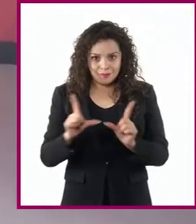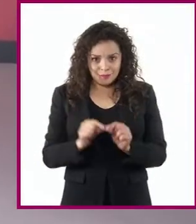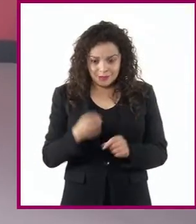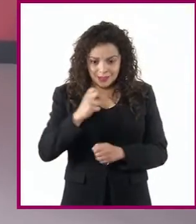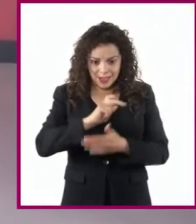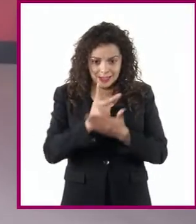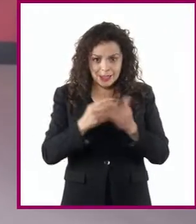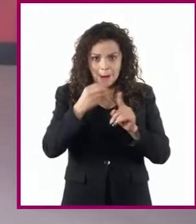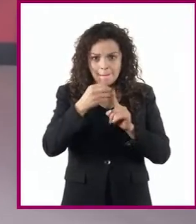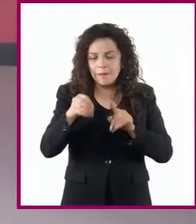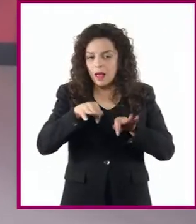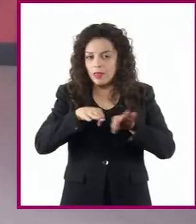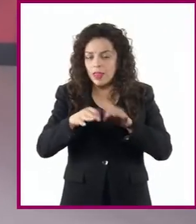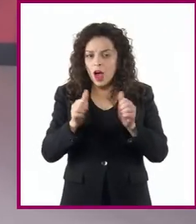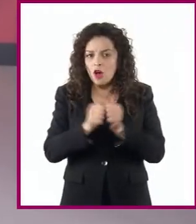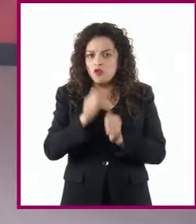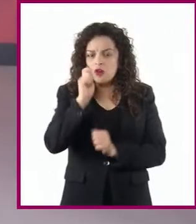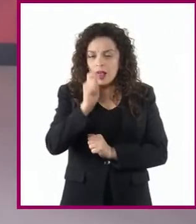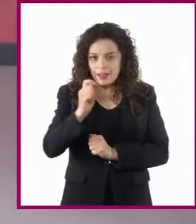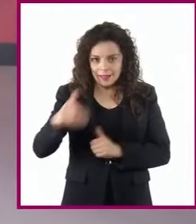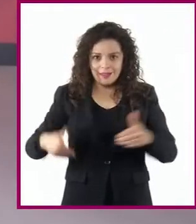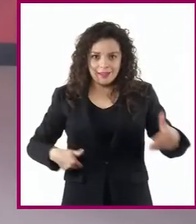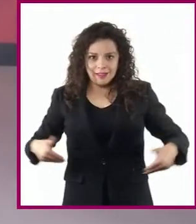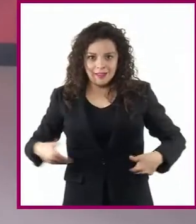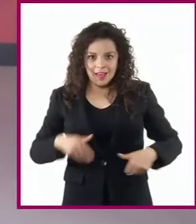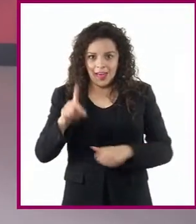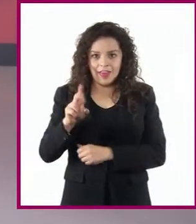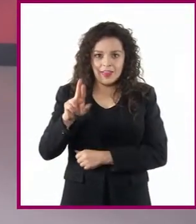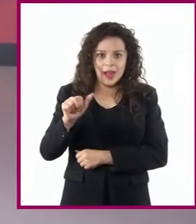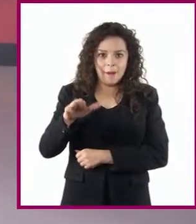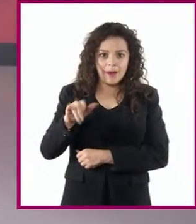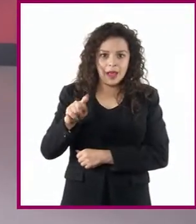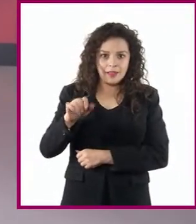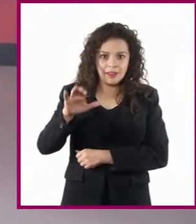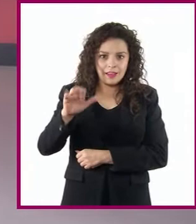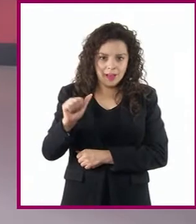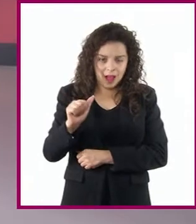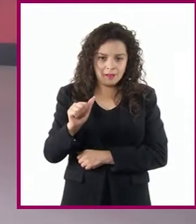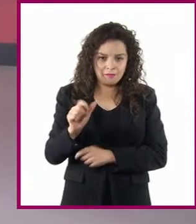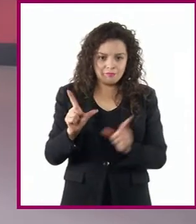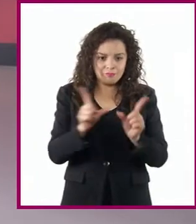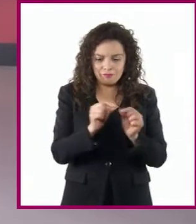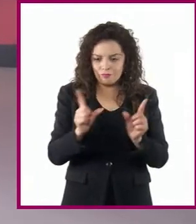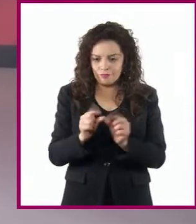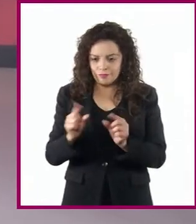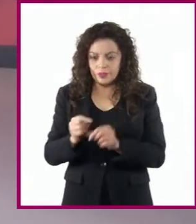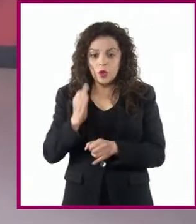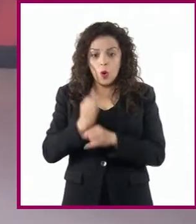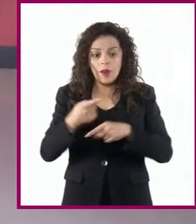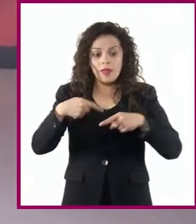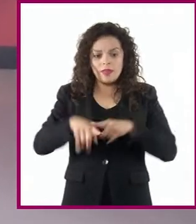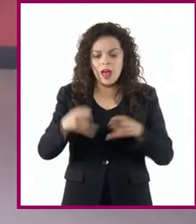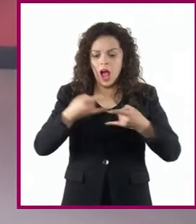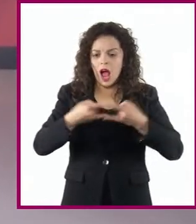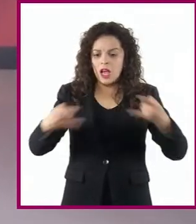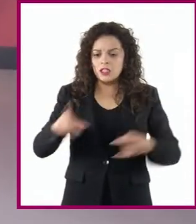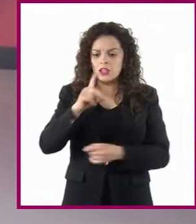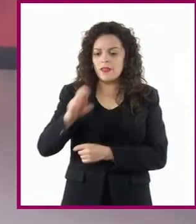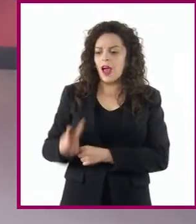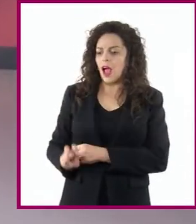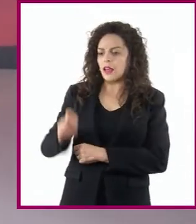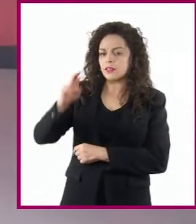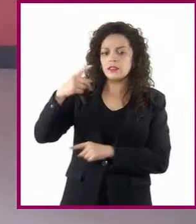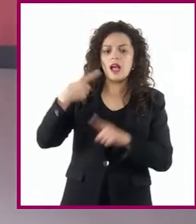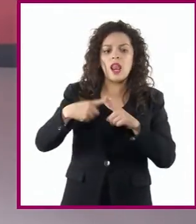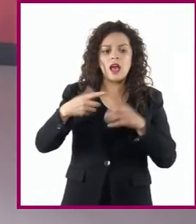trabajaremos con algunos fragmentos de obras dramáticas. Comenzaremos con Historia de una escalera, de Antonio Buero